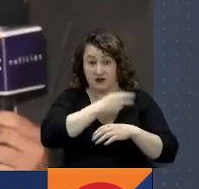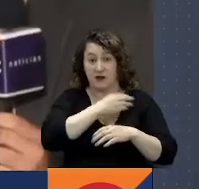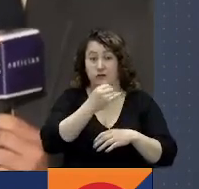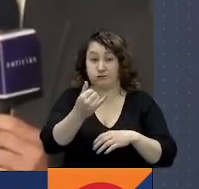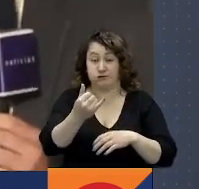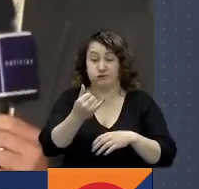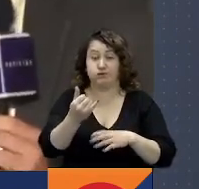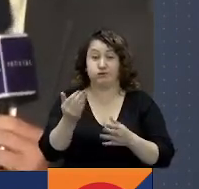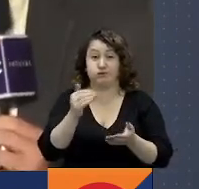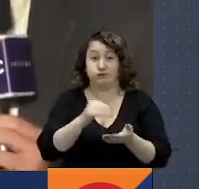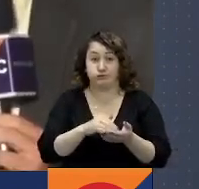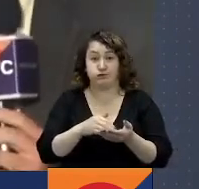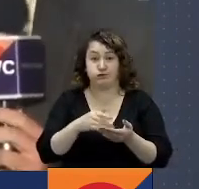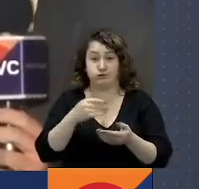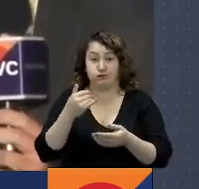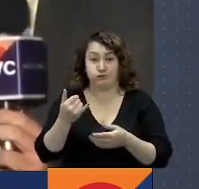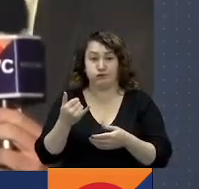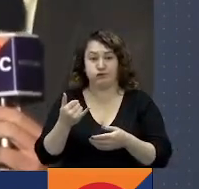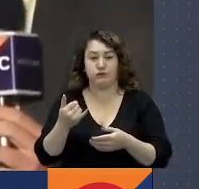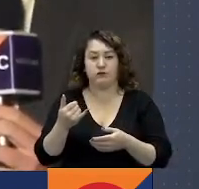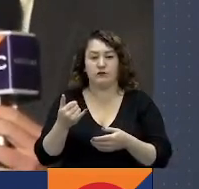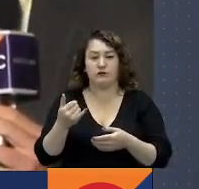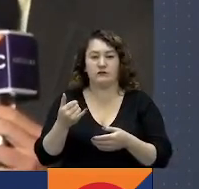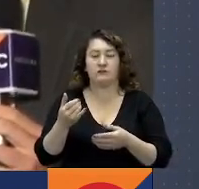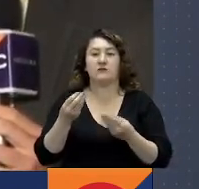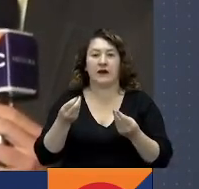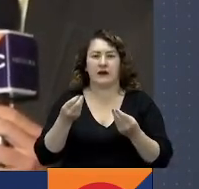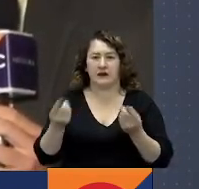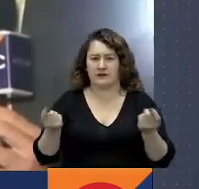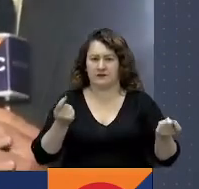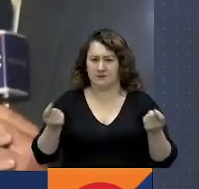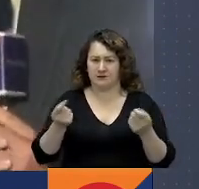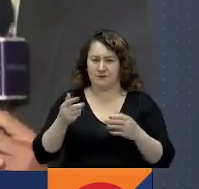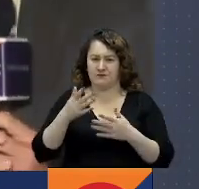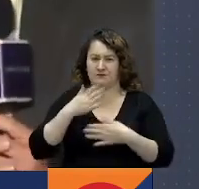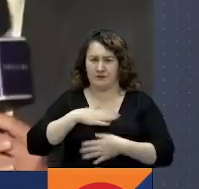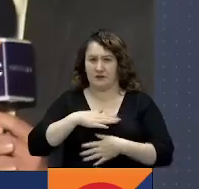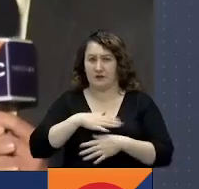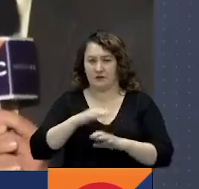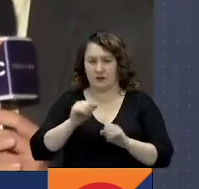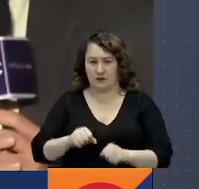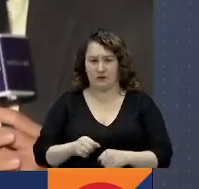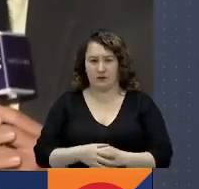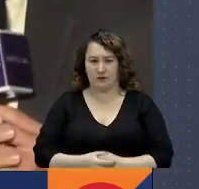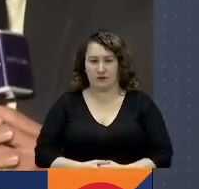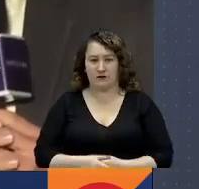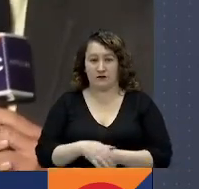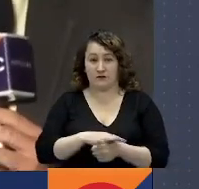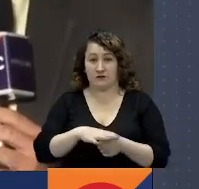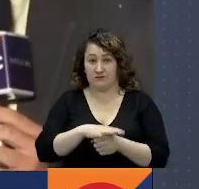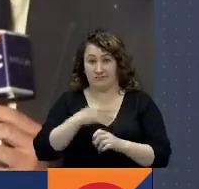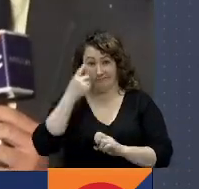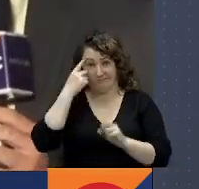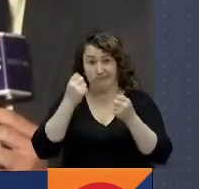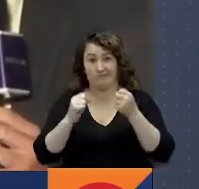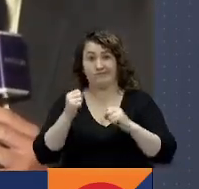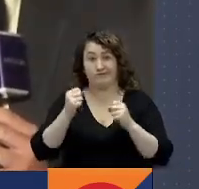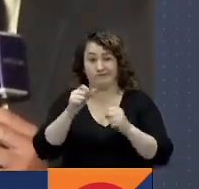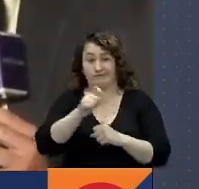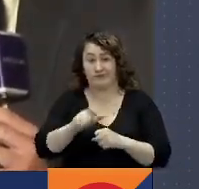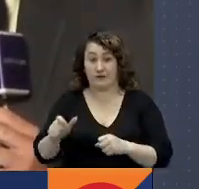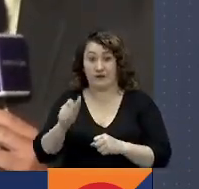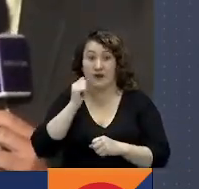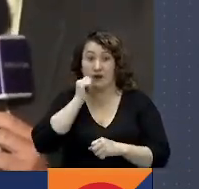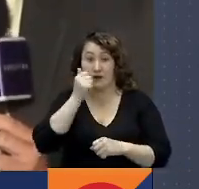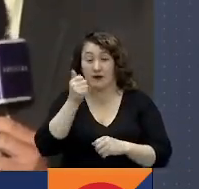ya están de nuevo haciendo presencia en este sector para tener tranquilidad y poder tomar control de esta situación que tiene muy preocupada a la población. Y mañana